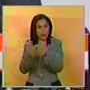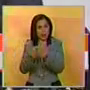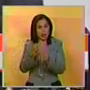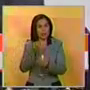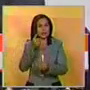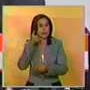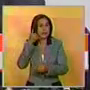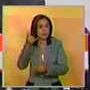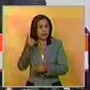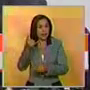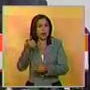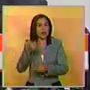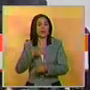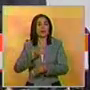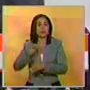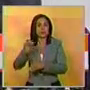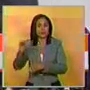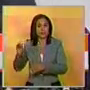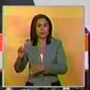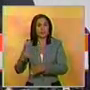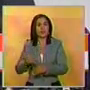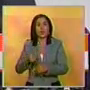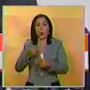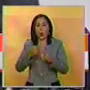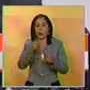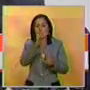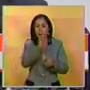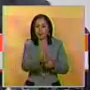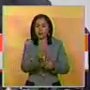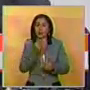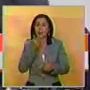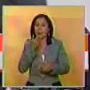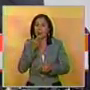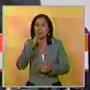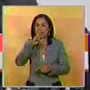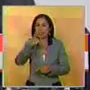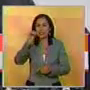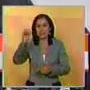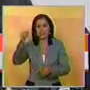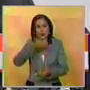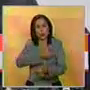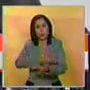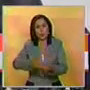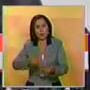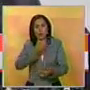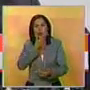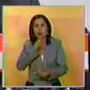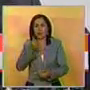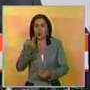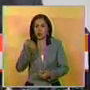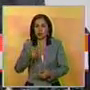llama a los familiares, vía telefónica y a través de otra persona le están solicitando 300 millones de bolívares,